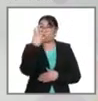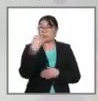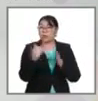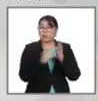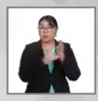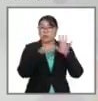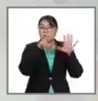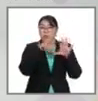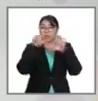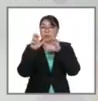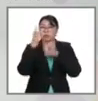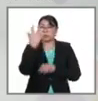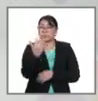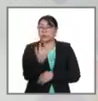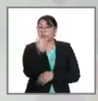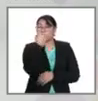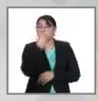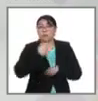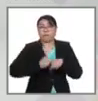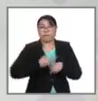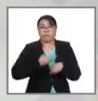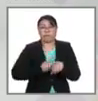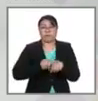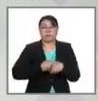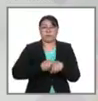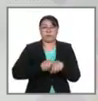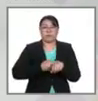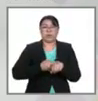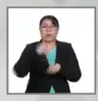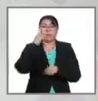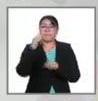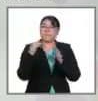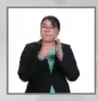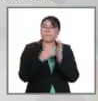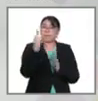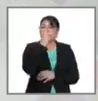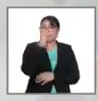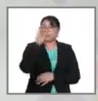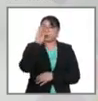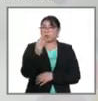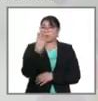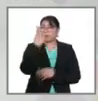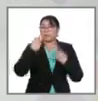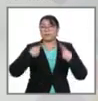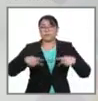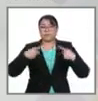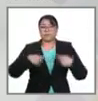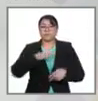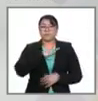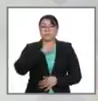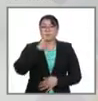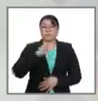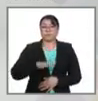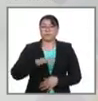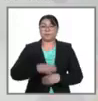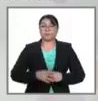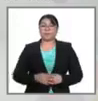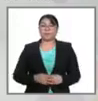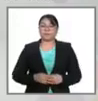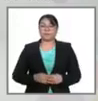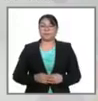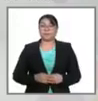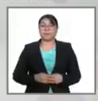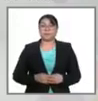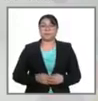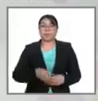851 casos y de los cuales reporta mil 393 defunciones en la jurisdicción sanitaria